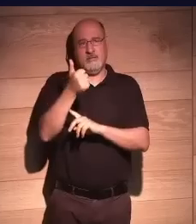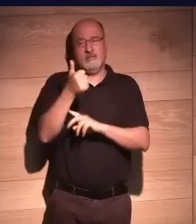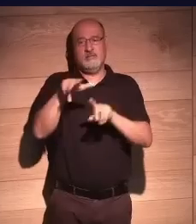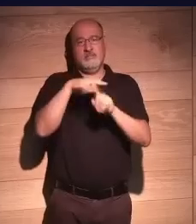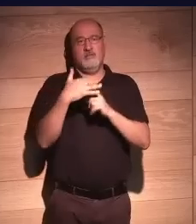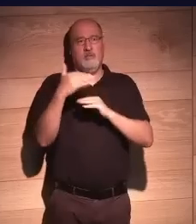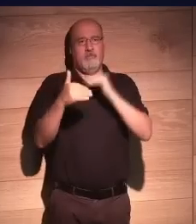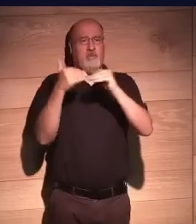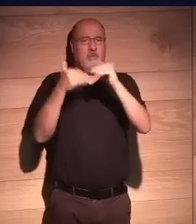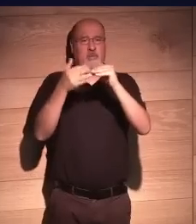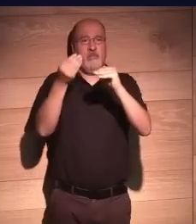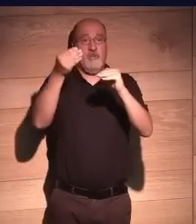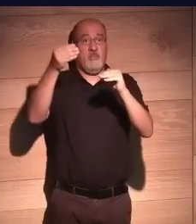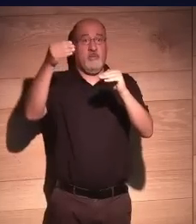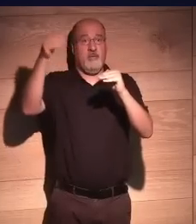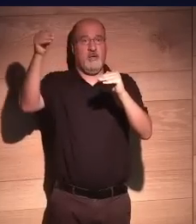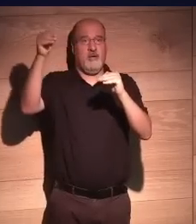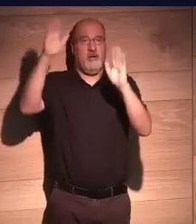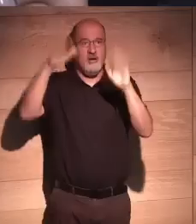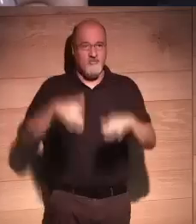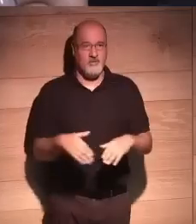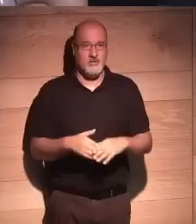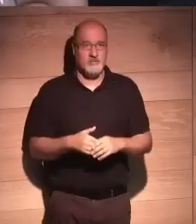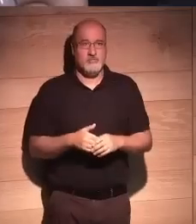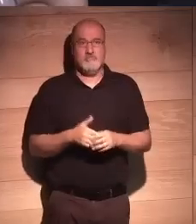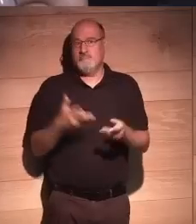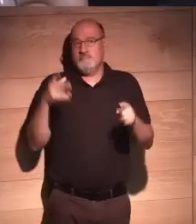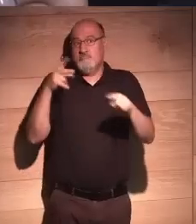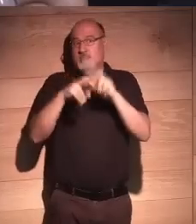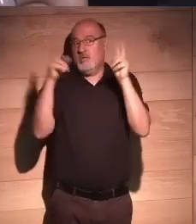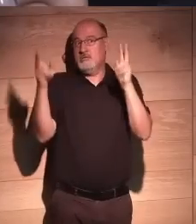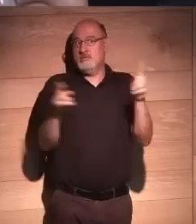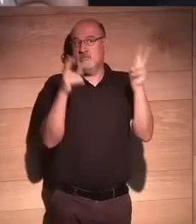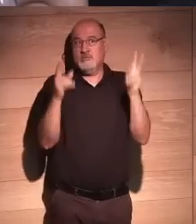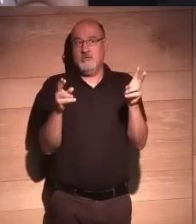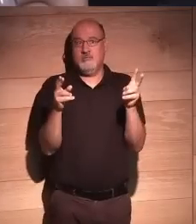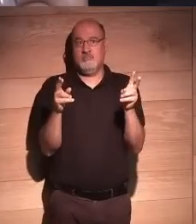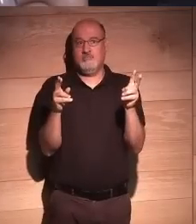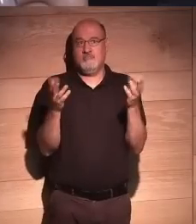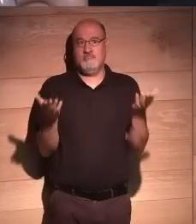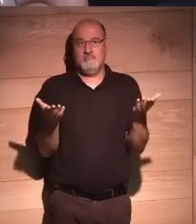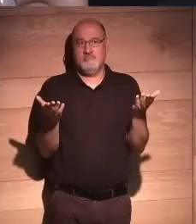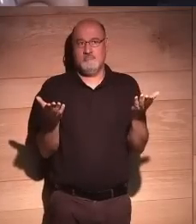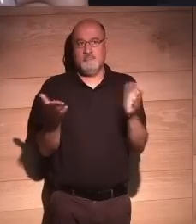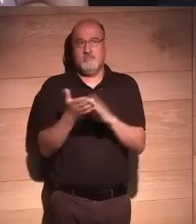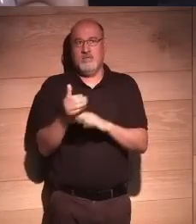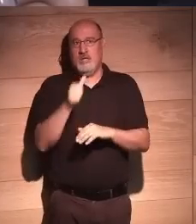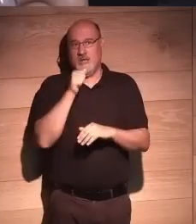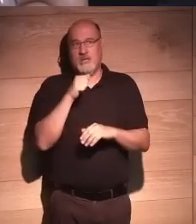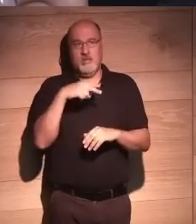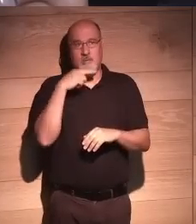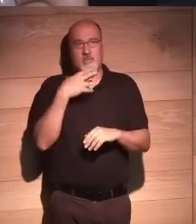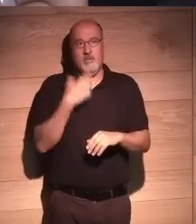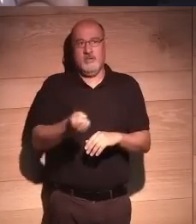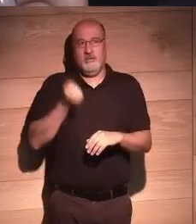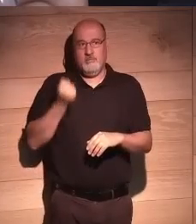la situación, en la siguiente más. Claro, vamos a llegar a allí una serie, insisto, solo retengo líquidos, o sea que no me